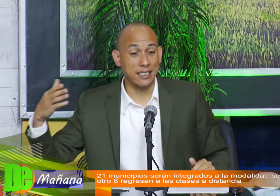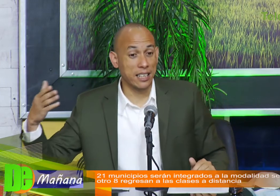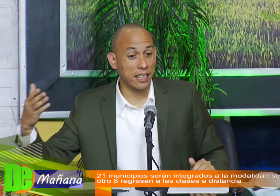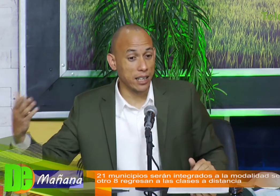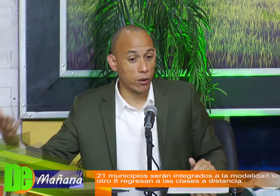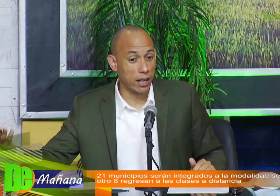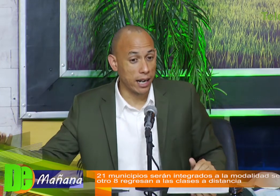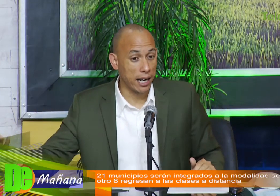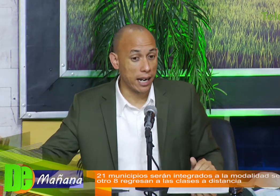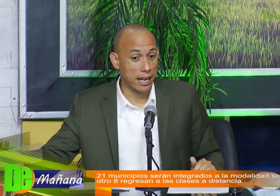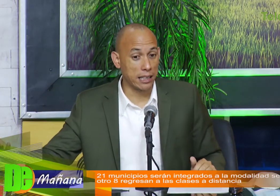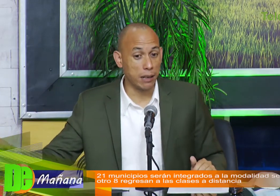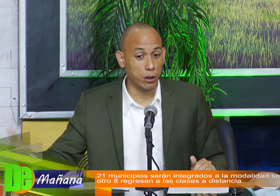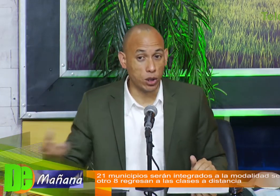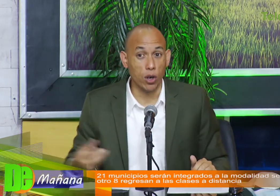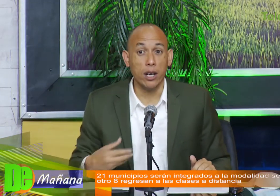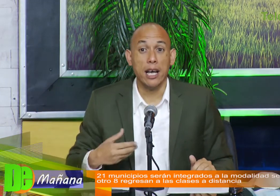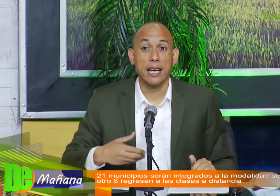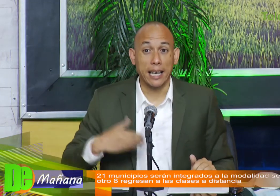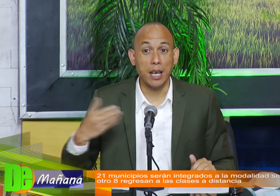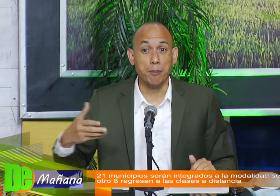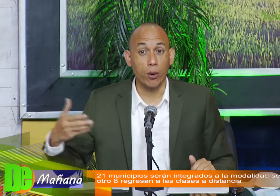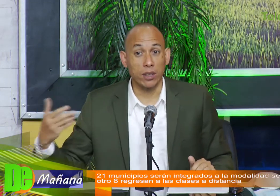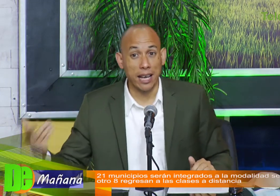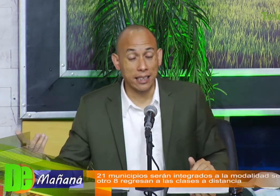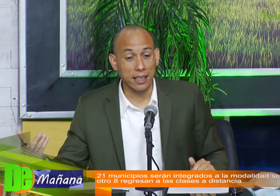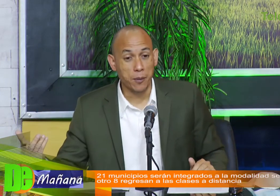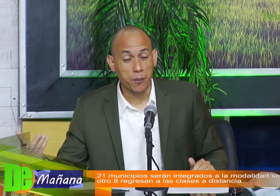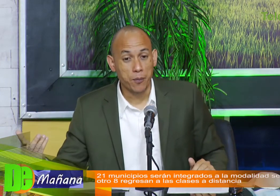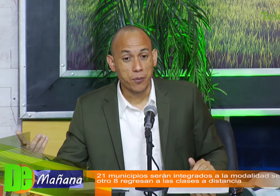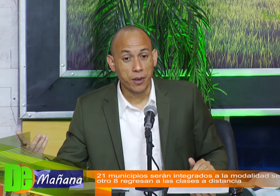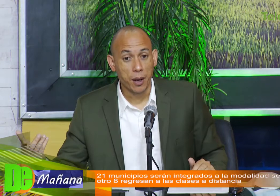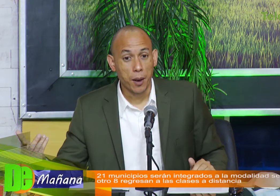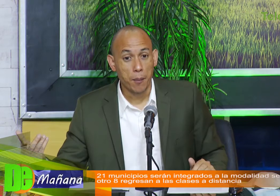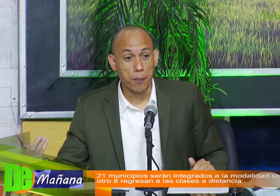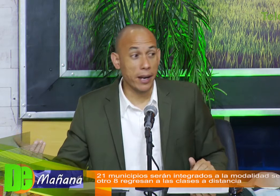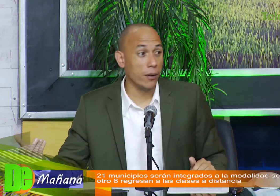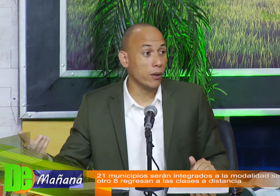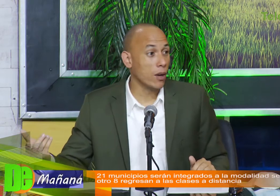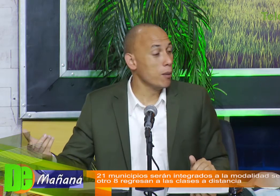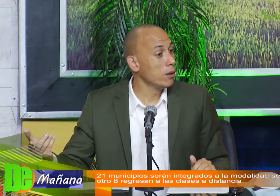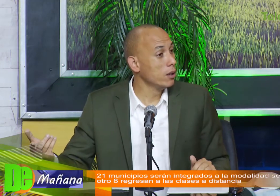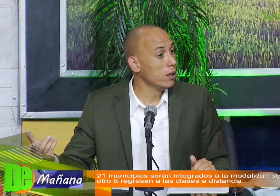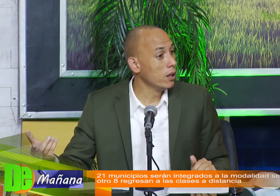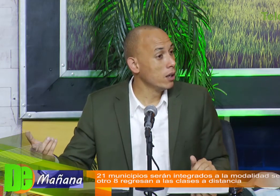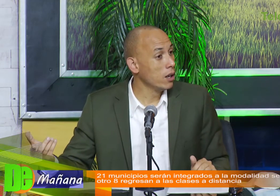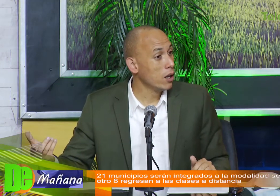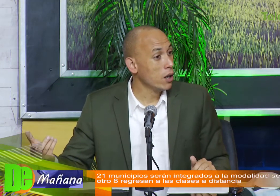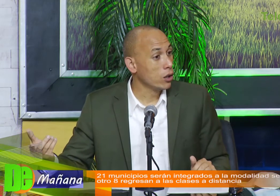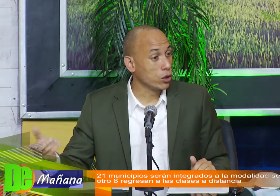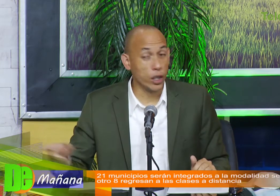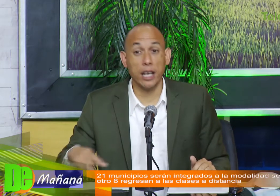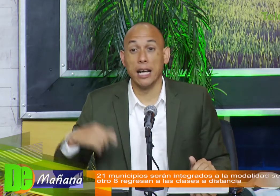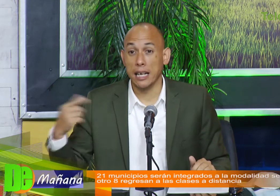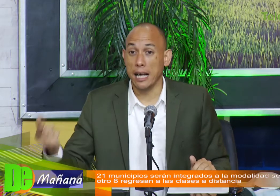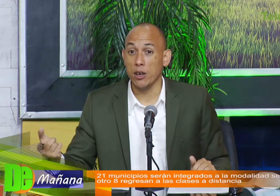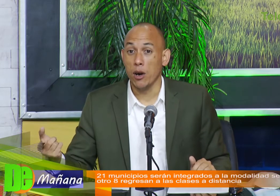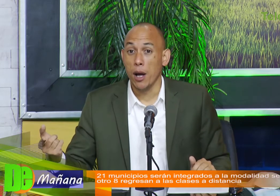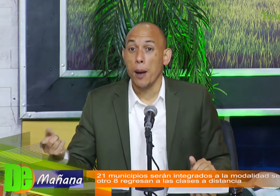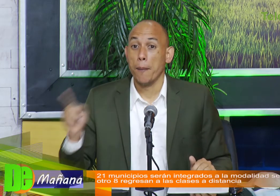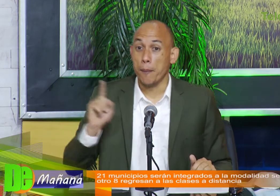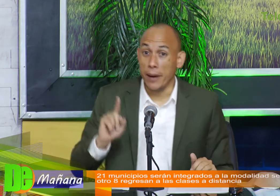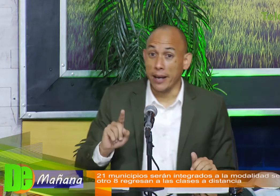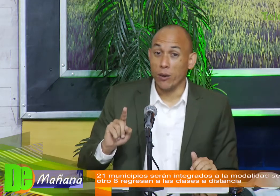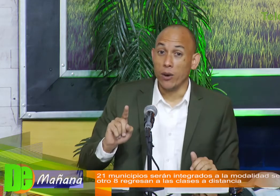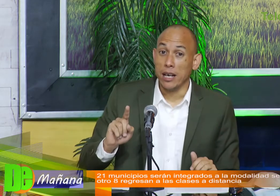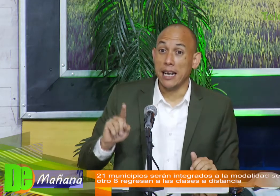las clases que dieron en la televisión que importante la radio pero como en la radio siguen la radio